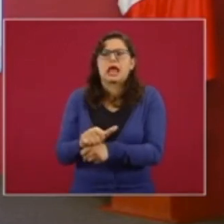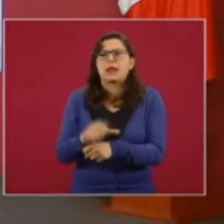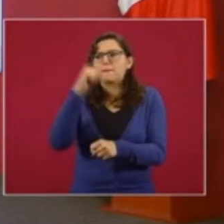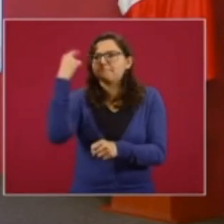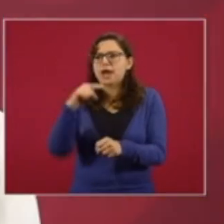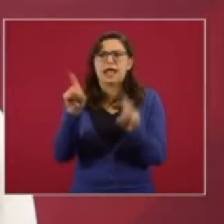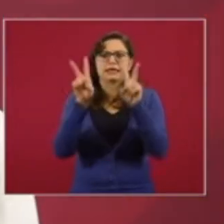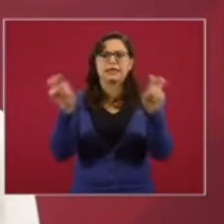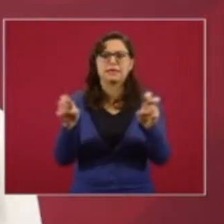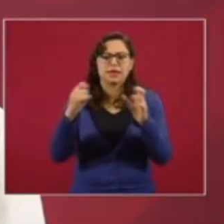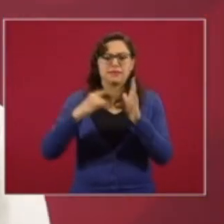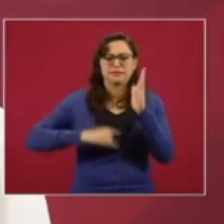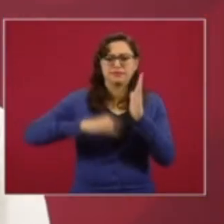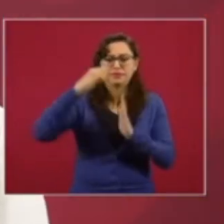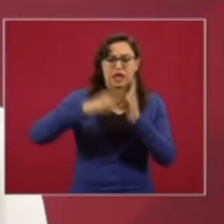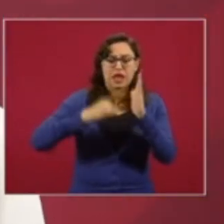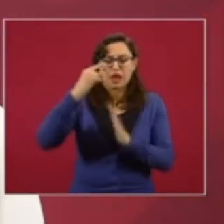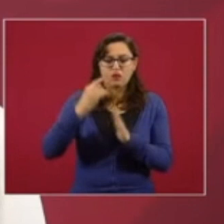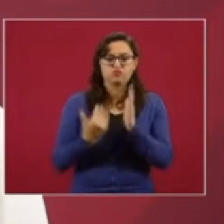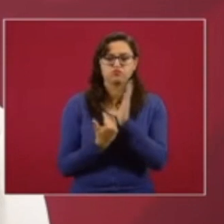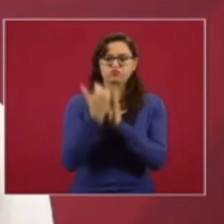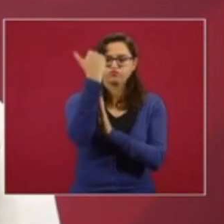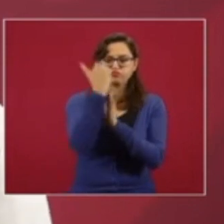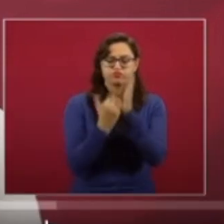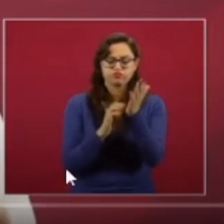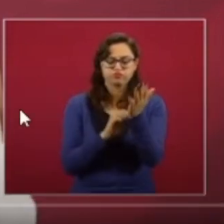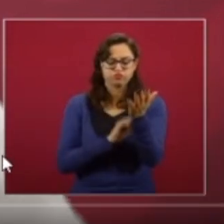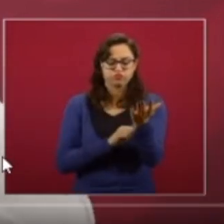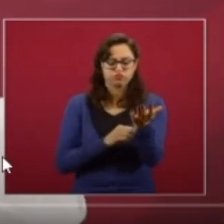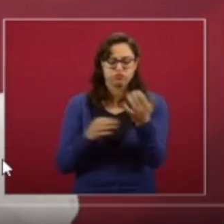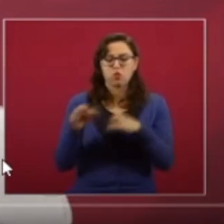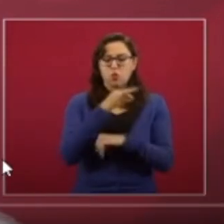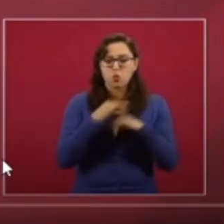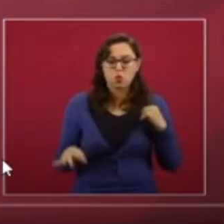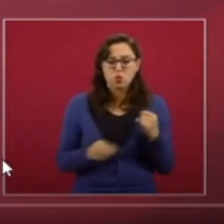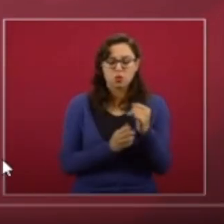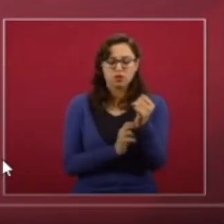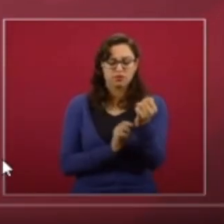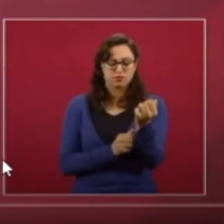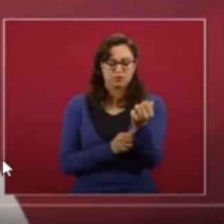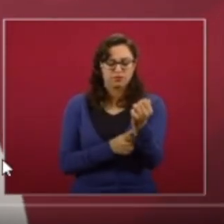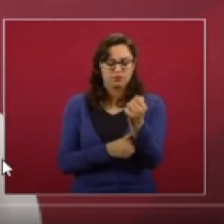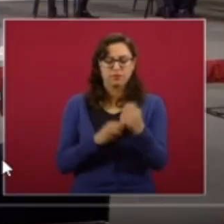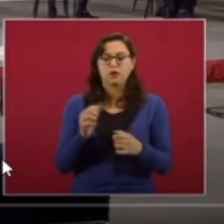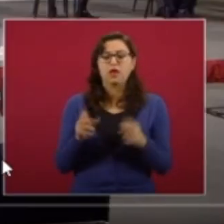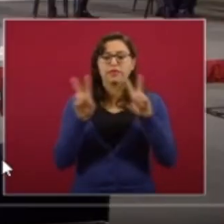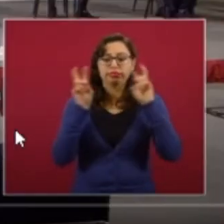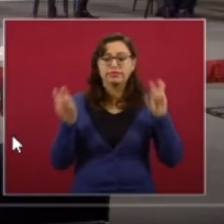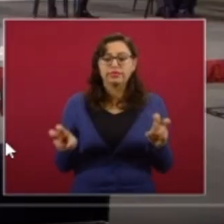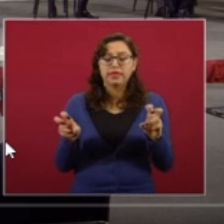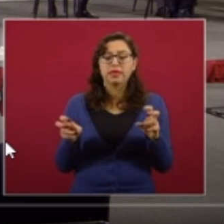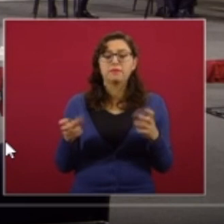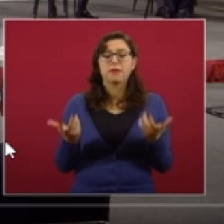elevadores o de sus aires acondicionados y finalmente las agencias de colocación estas